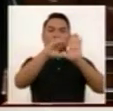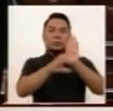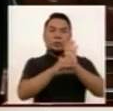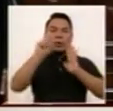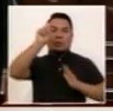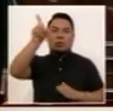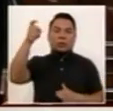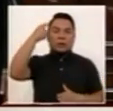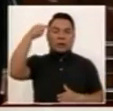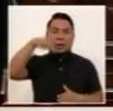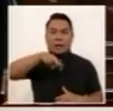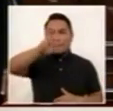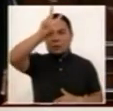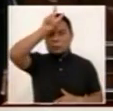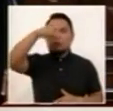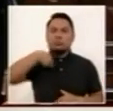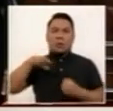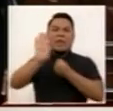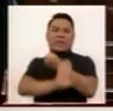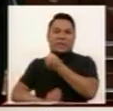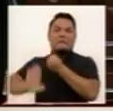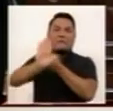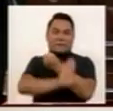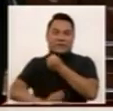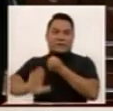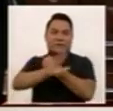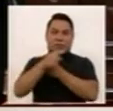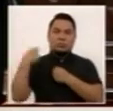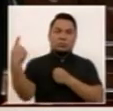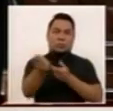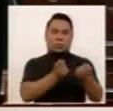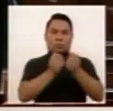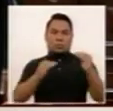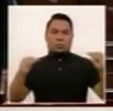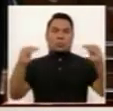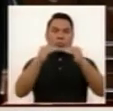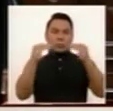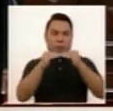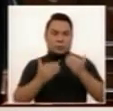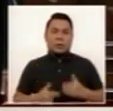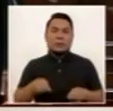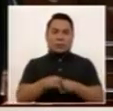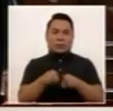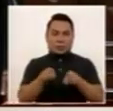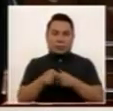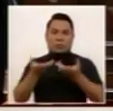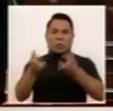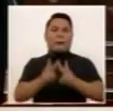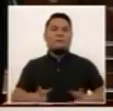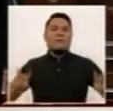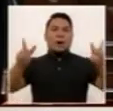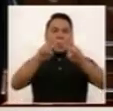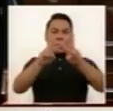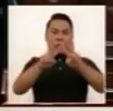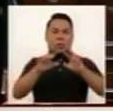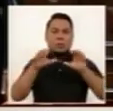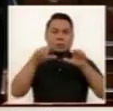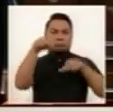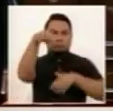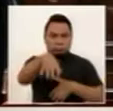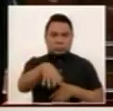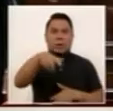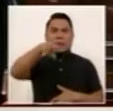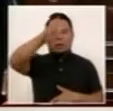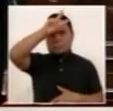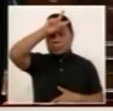Política del Perú, que defenderé la soberanía nacional, la integridad física y moral de la República y